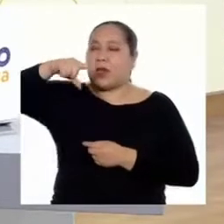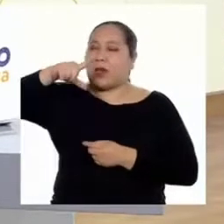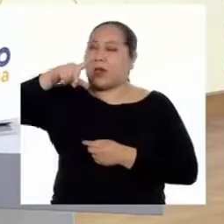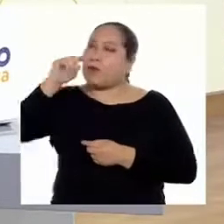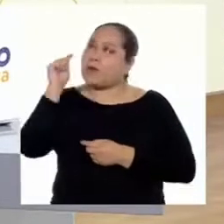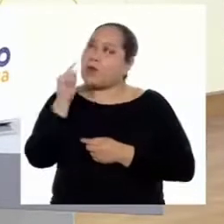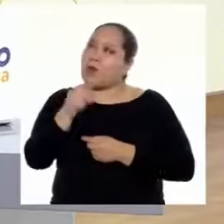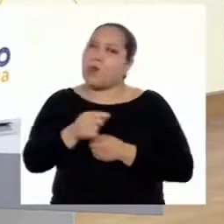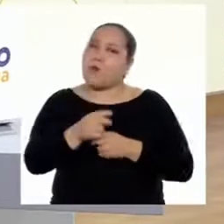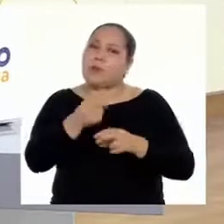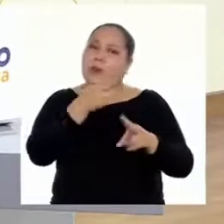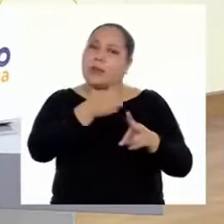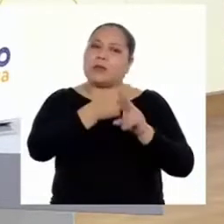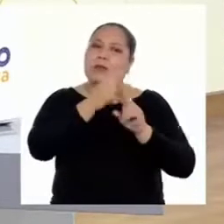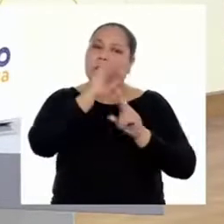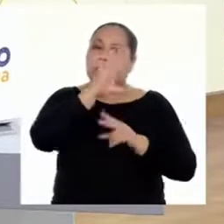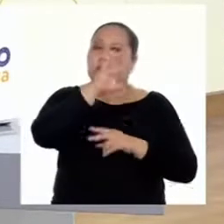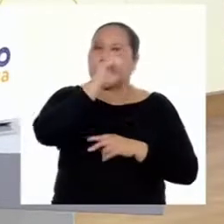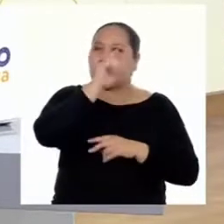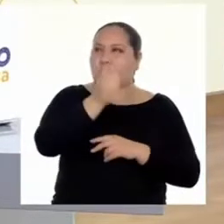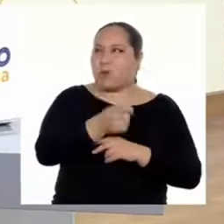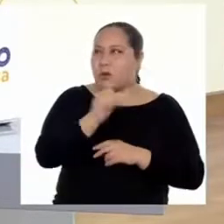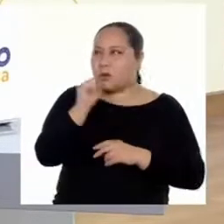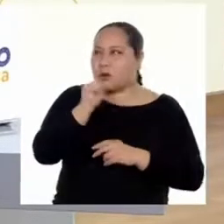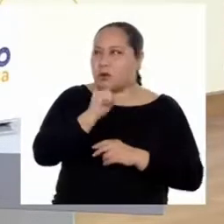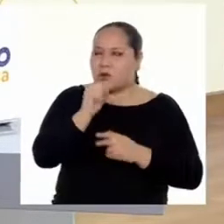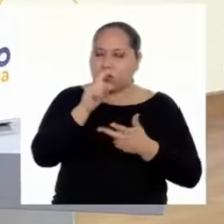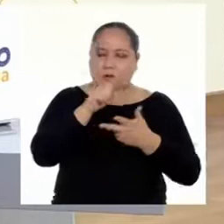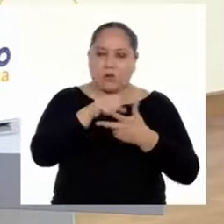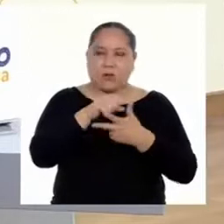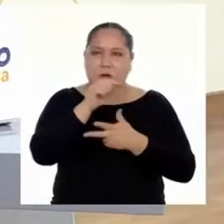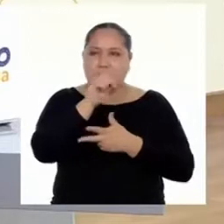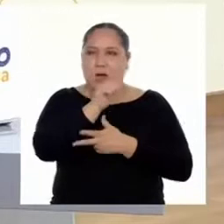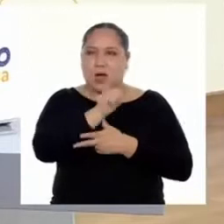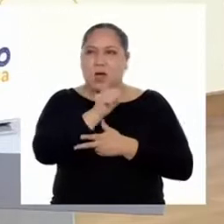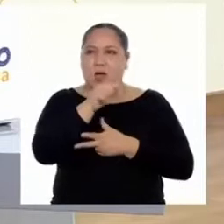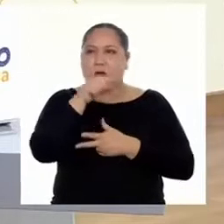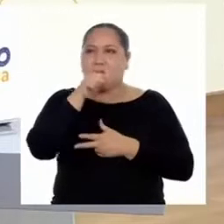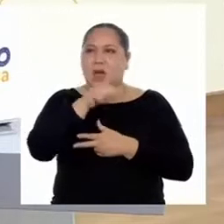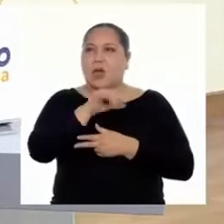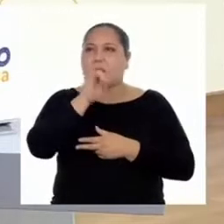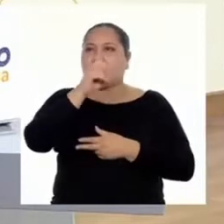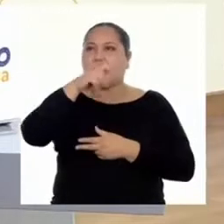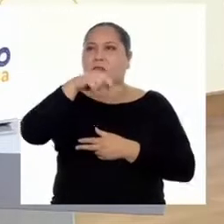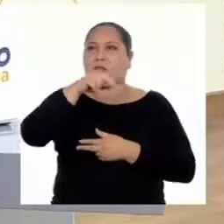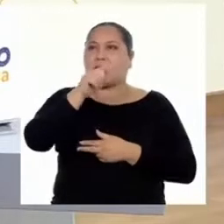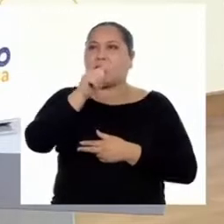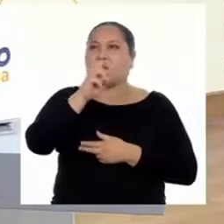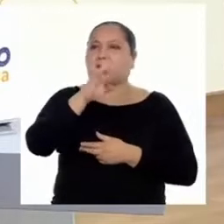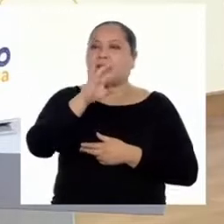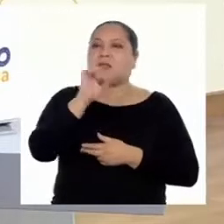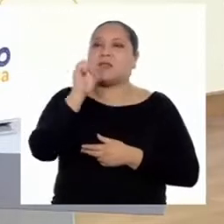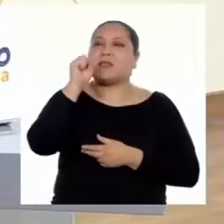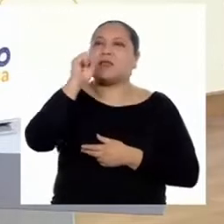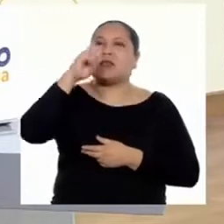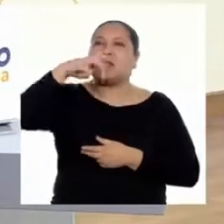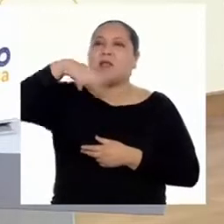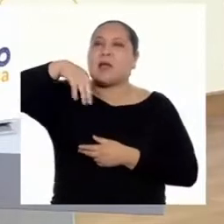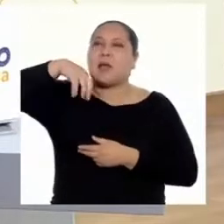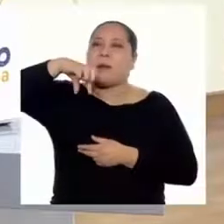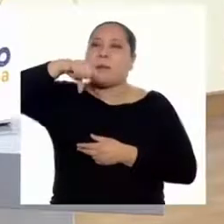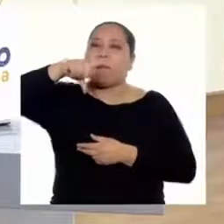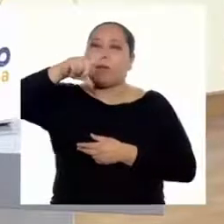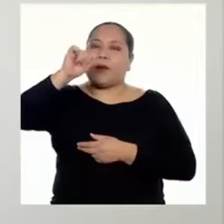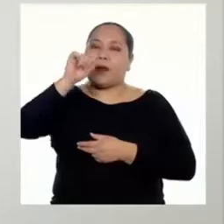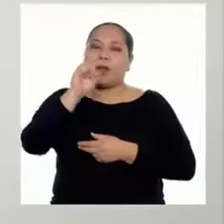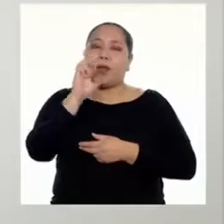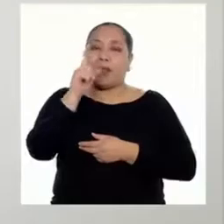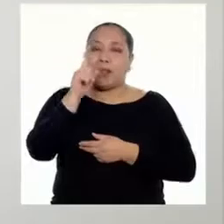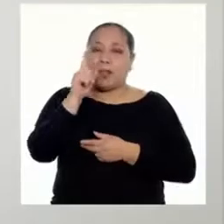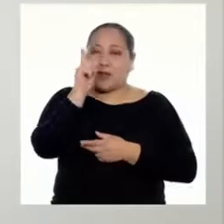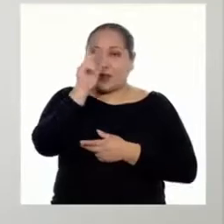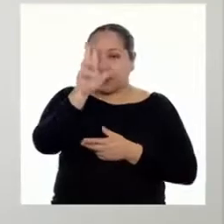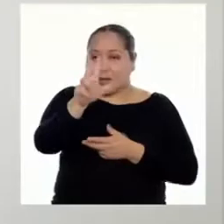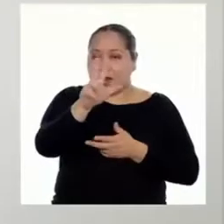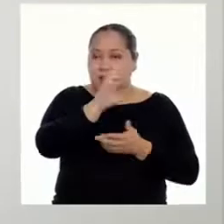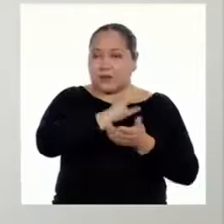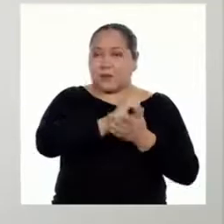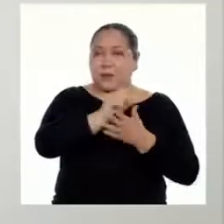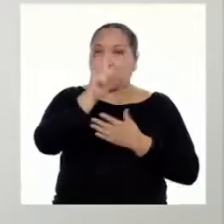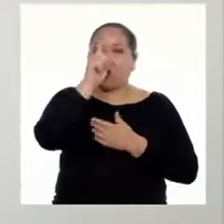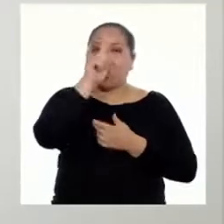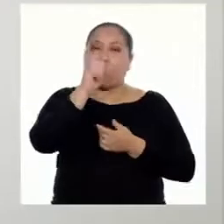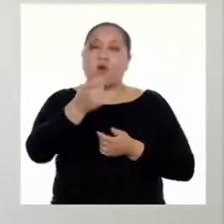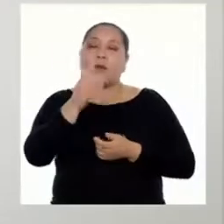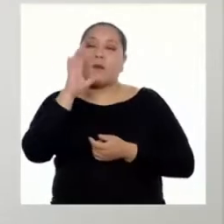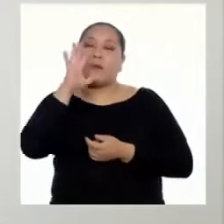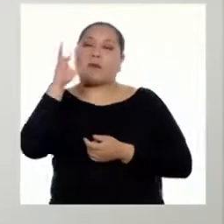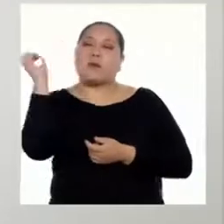por el préstamo de 5.000 soles de la entidad financiera A, que ofrece una tasa de interés simple trimestral del 1,5%.